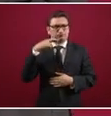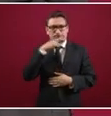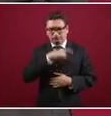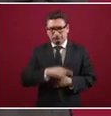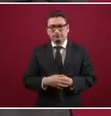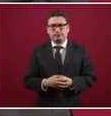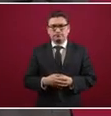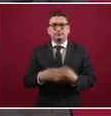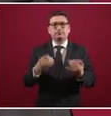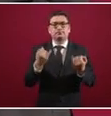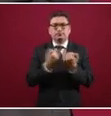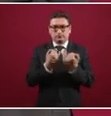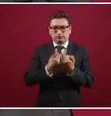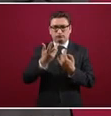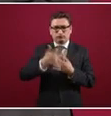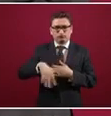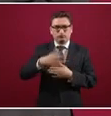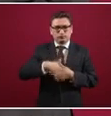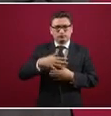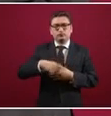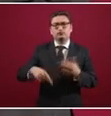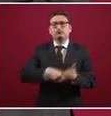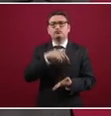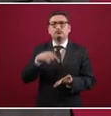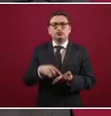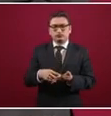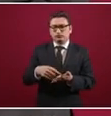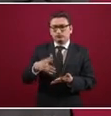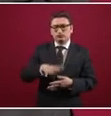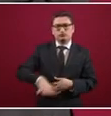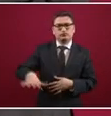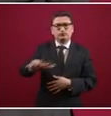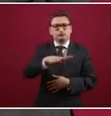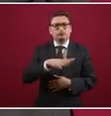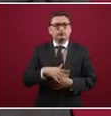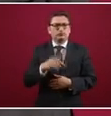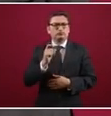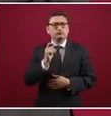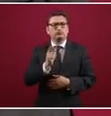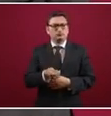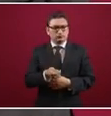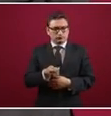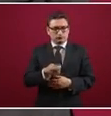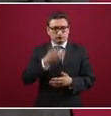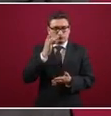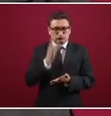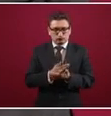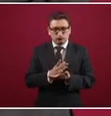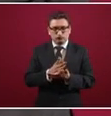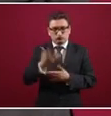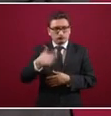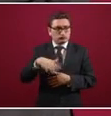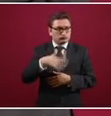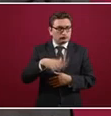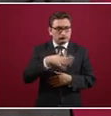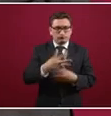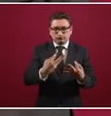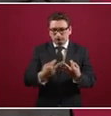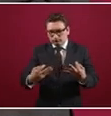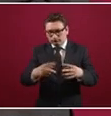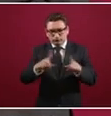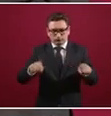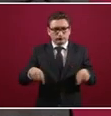está la búsqueda en terreno y aquí quiero reiterar que la búsqueda en terreno no es exclusivamente buscando fosas